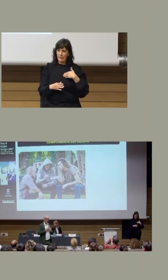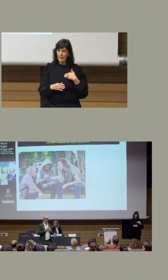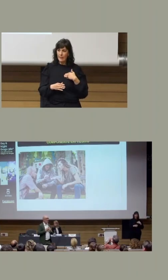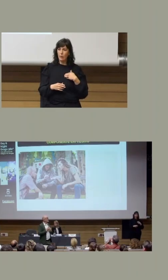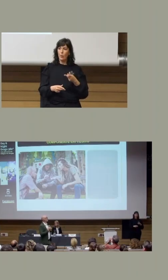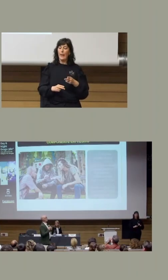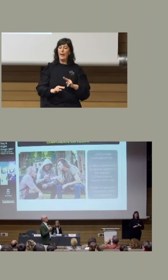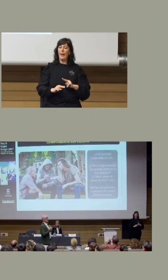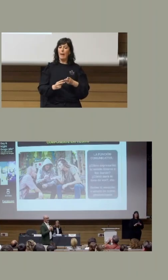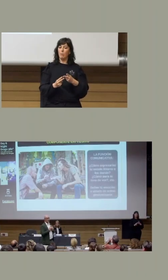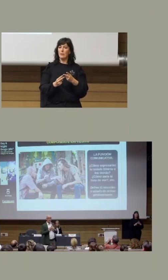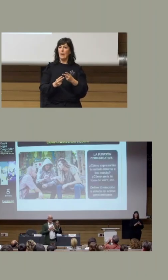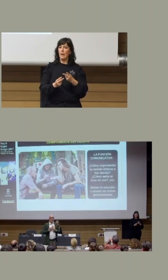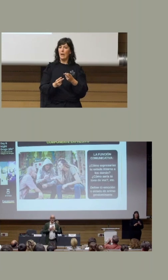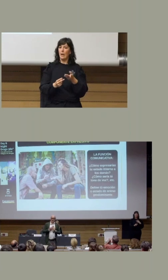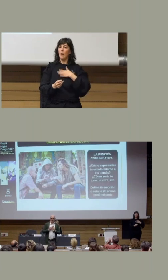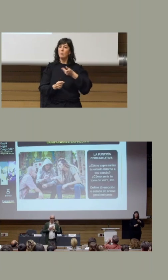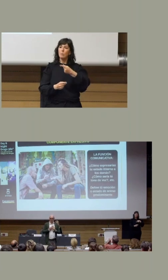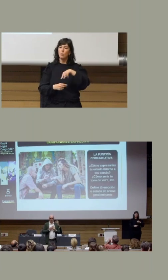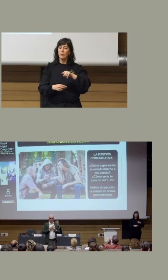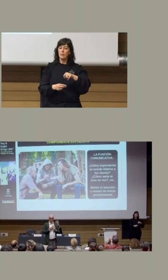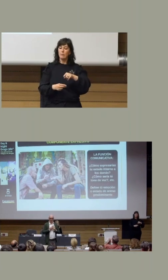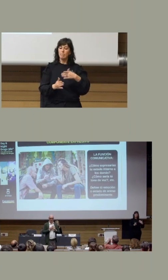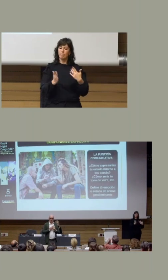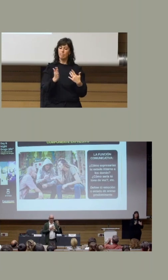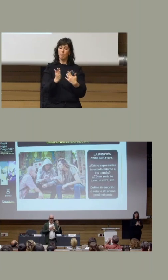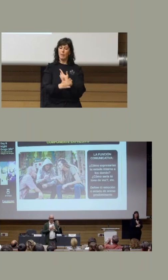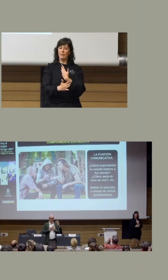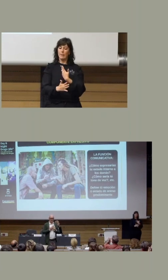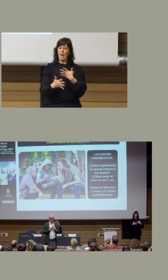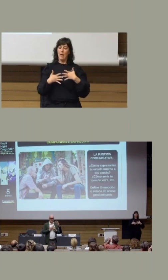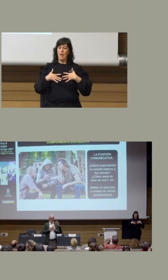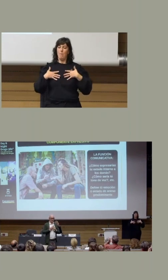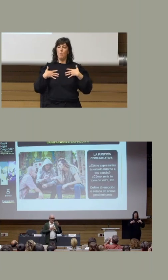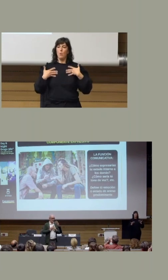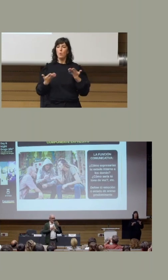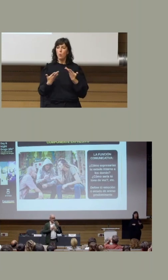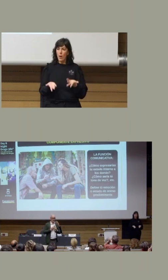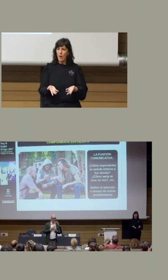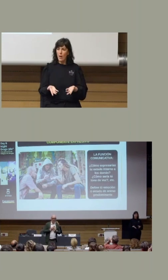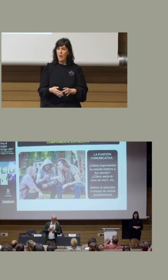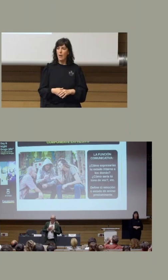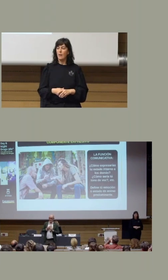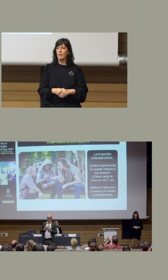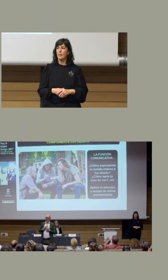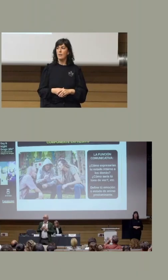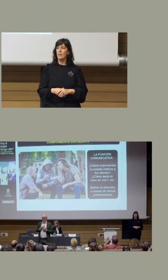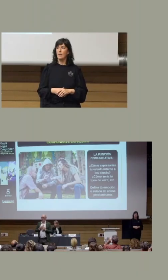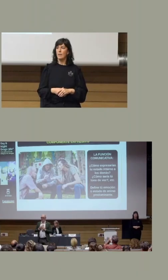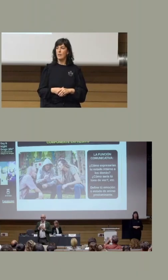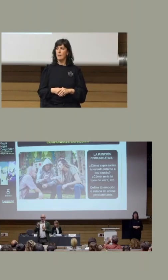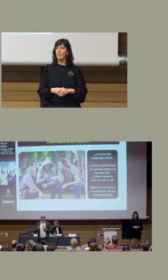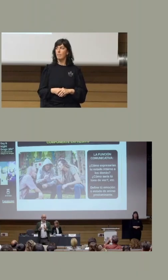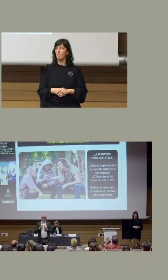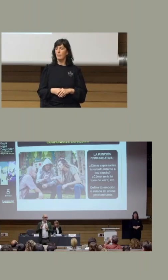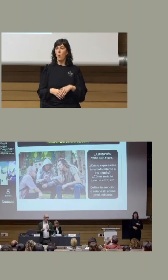la defináis en una emoción. ¿vale? Ponerle nombre,